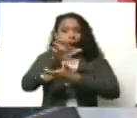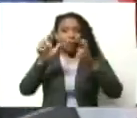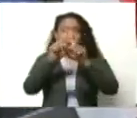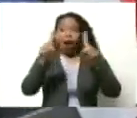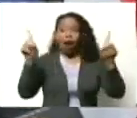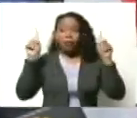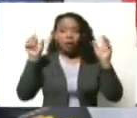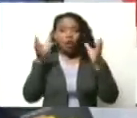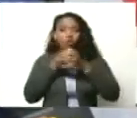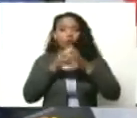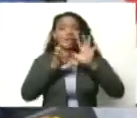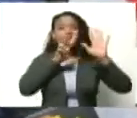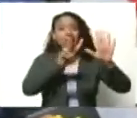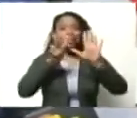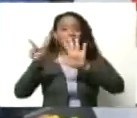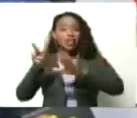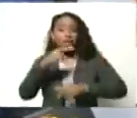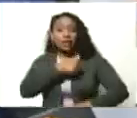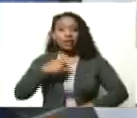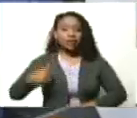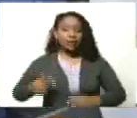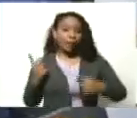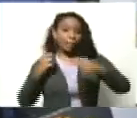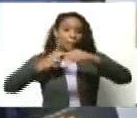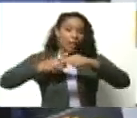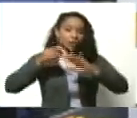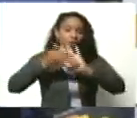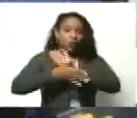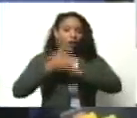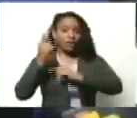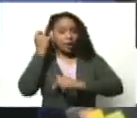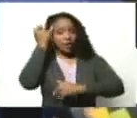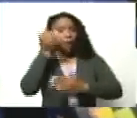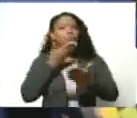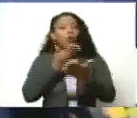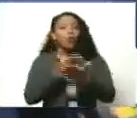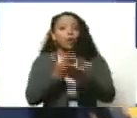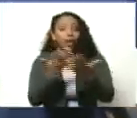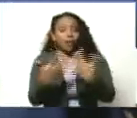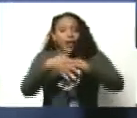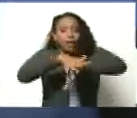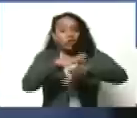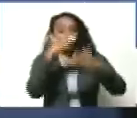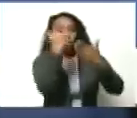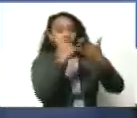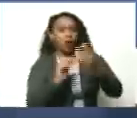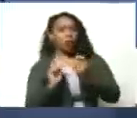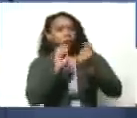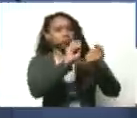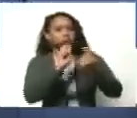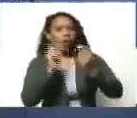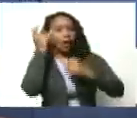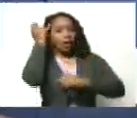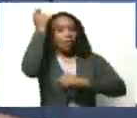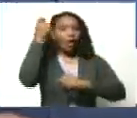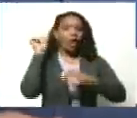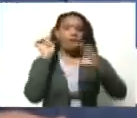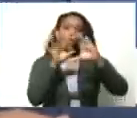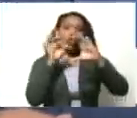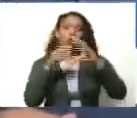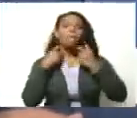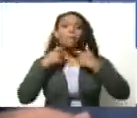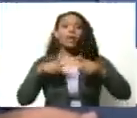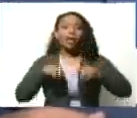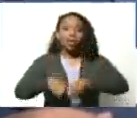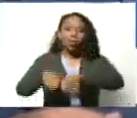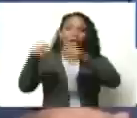grupo de los 77 más China está promoviendo la idea de que se ha incorporado en la agenda formal de discusión la creación de un fondo de pérdidas y